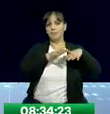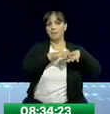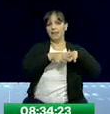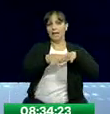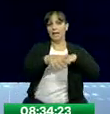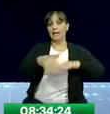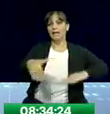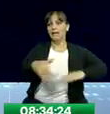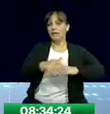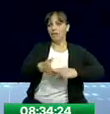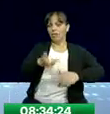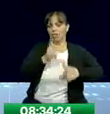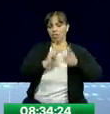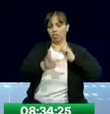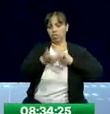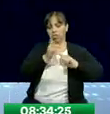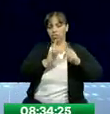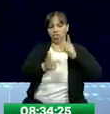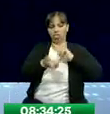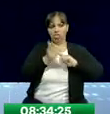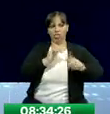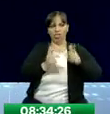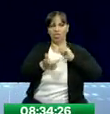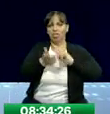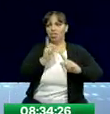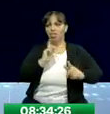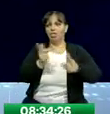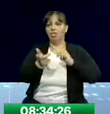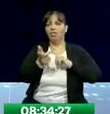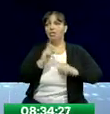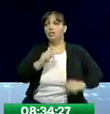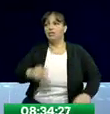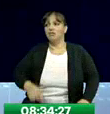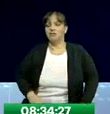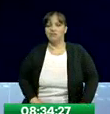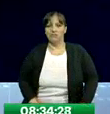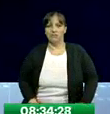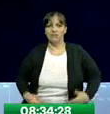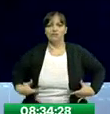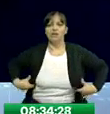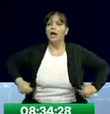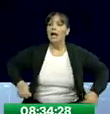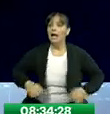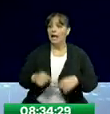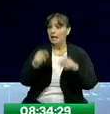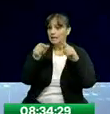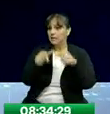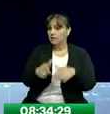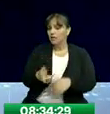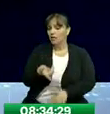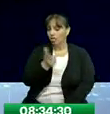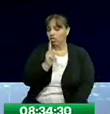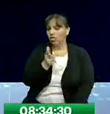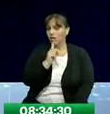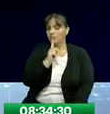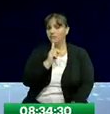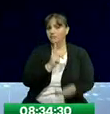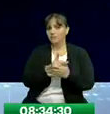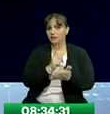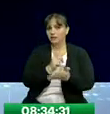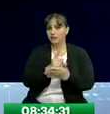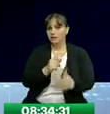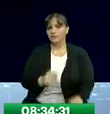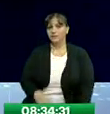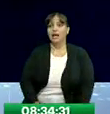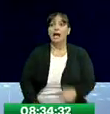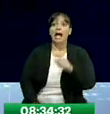haciendo todo tipo de necesidades hay acuerdo señor no solamente una licorera aquí hay una licorera y pasando